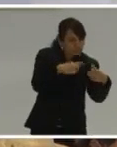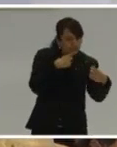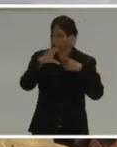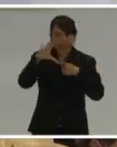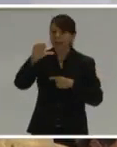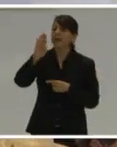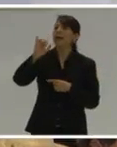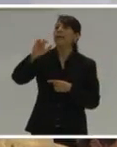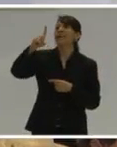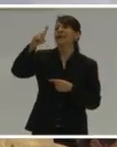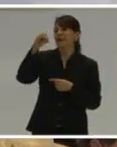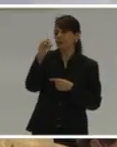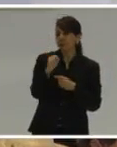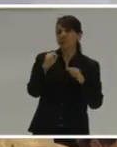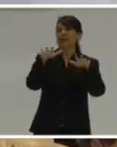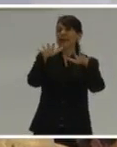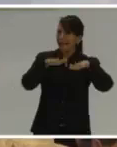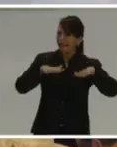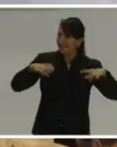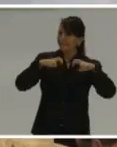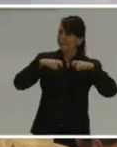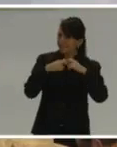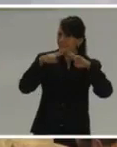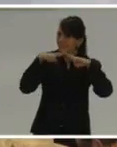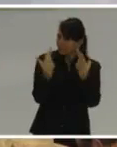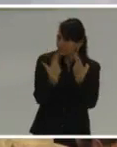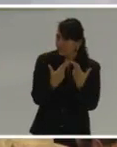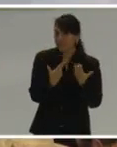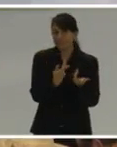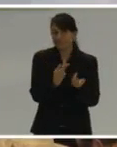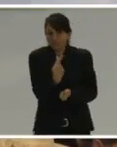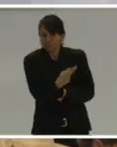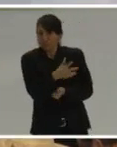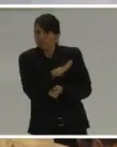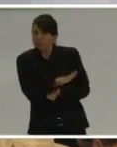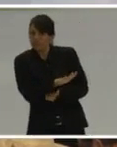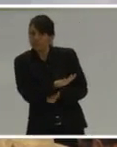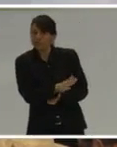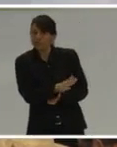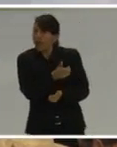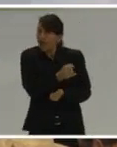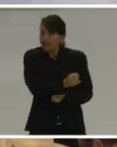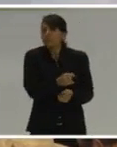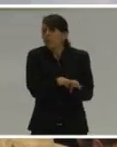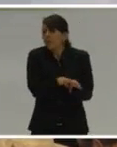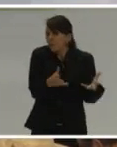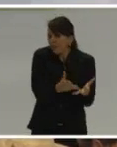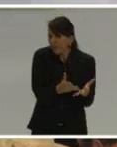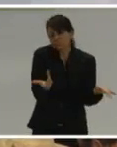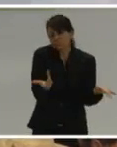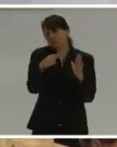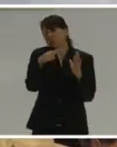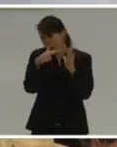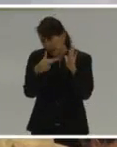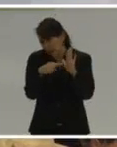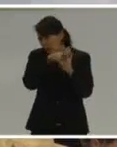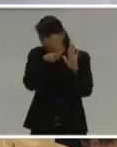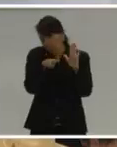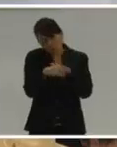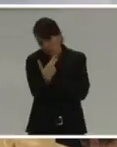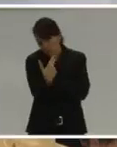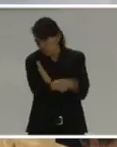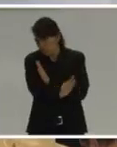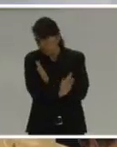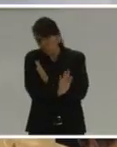de cómo las autoridades eligen sus en base a normas y procedimientos propios. En